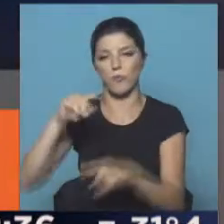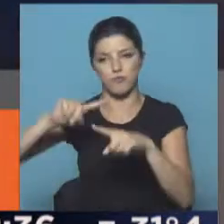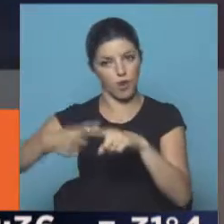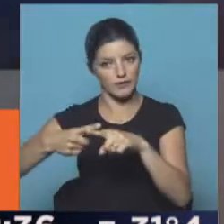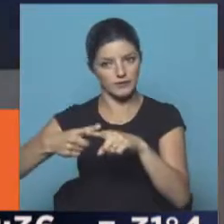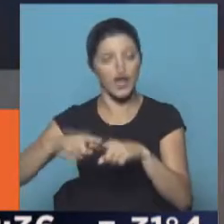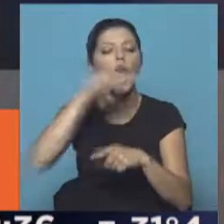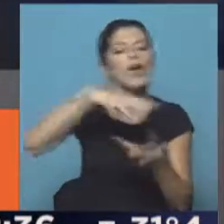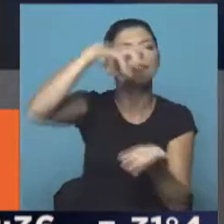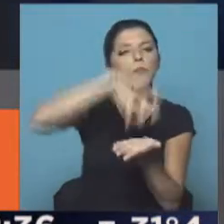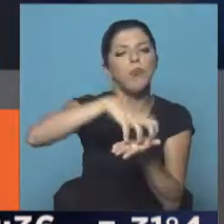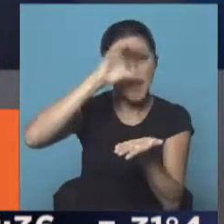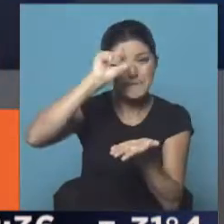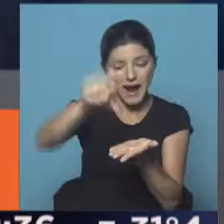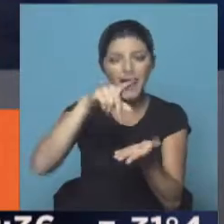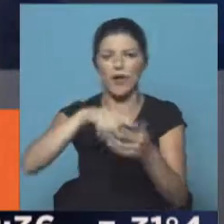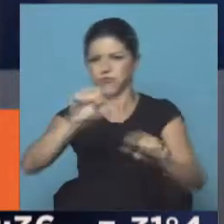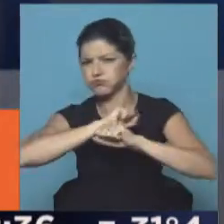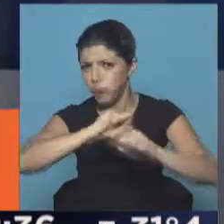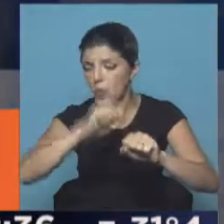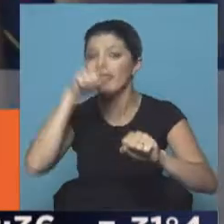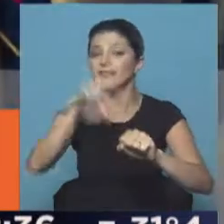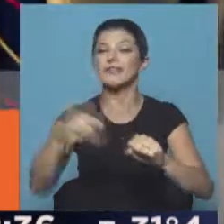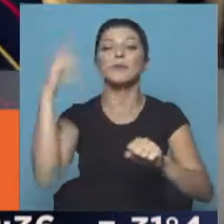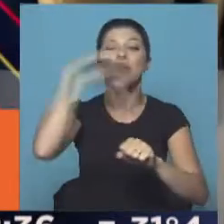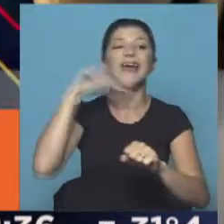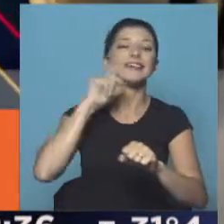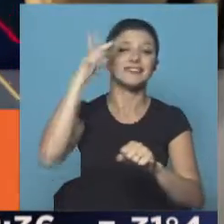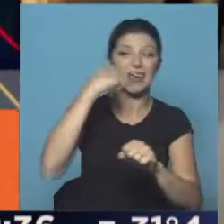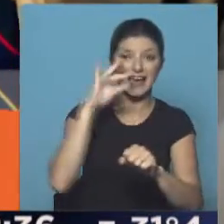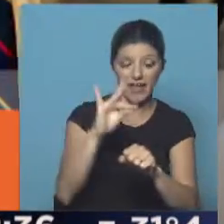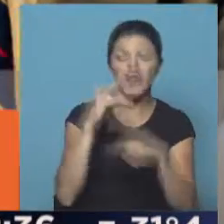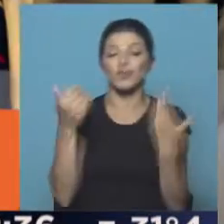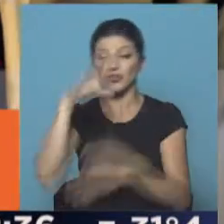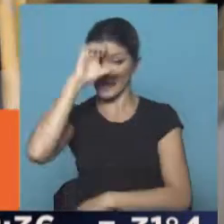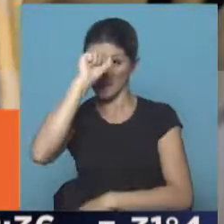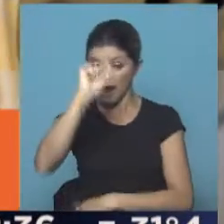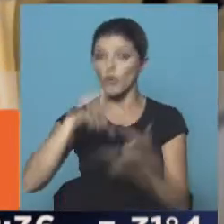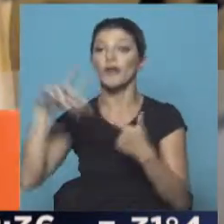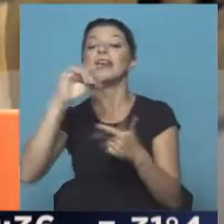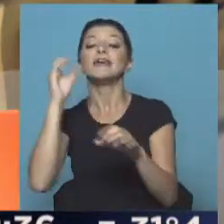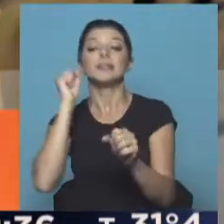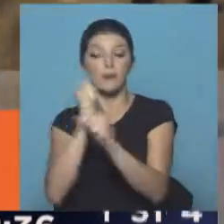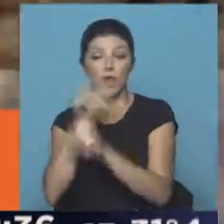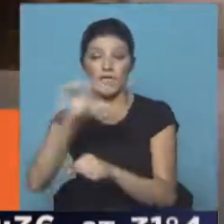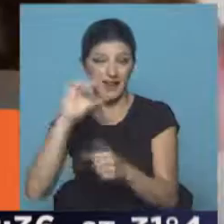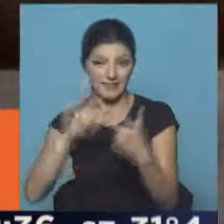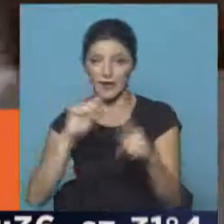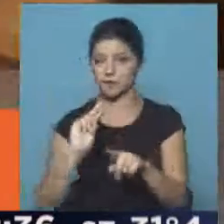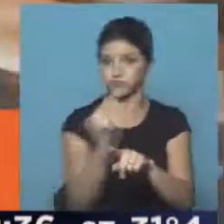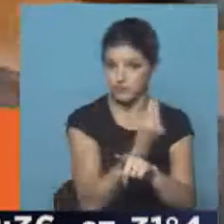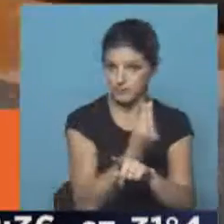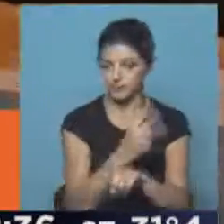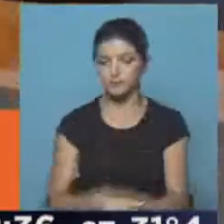atacada por yihadistas la embajada en Bengasi y provocó la muerte del embajador y agentes de la CIA que lo defendían. En